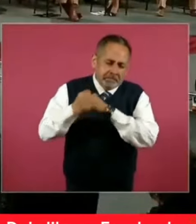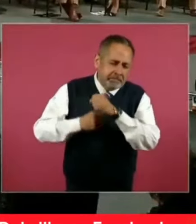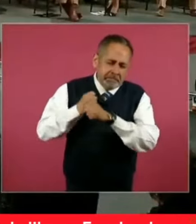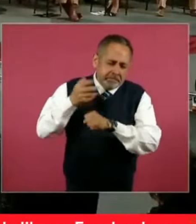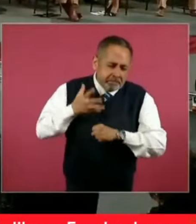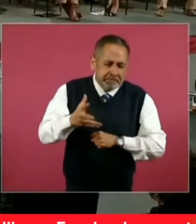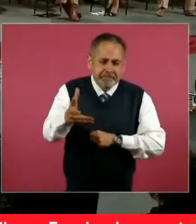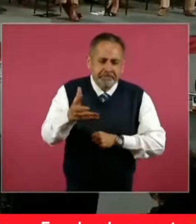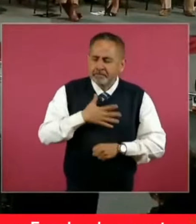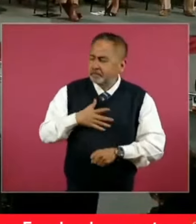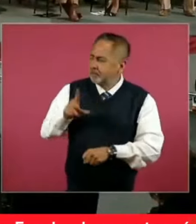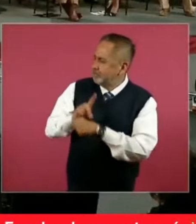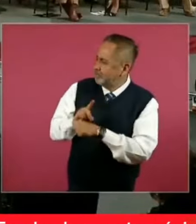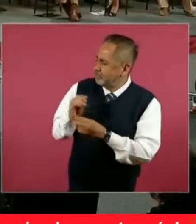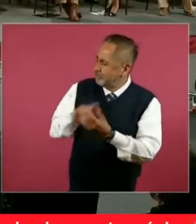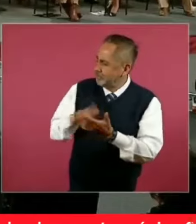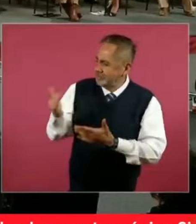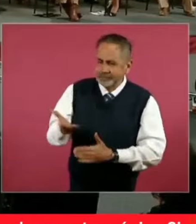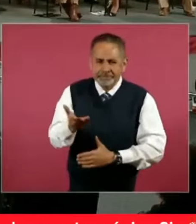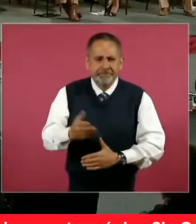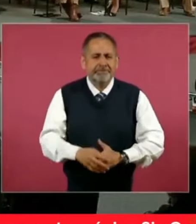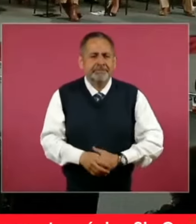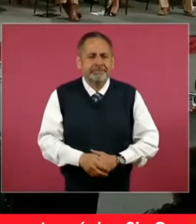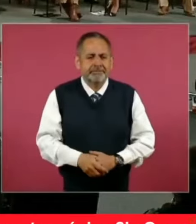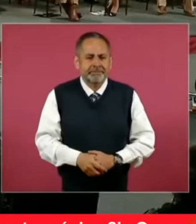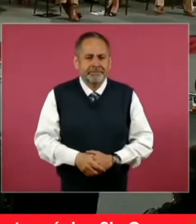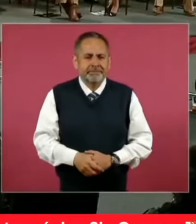gracias. Con su permiso, señor presidente.